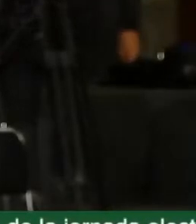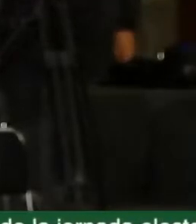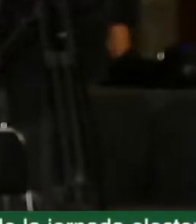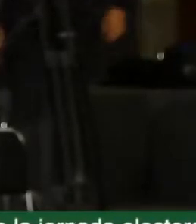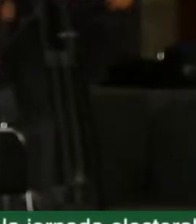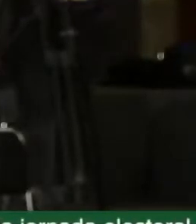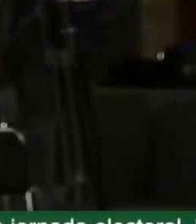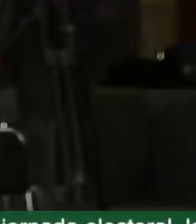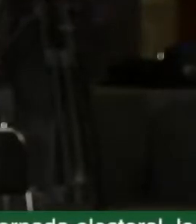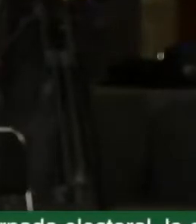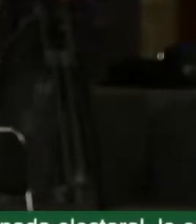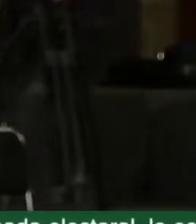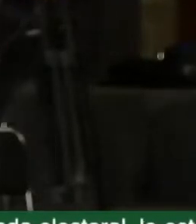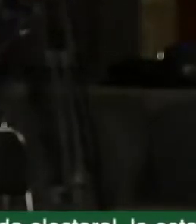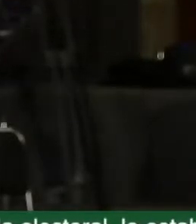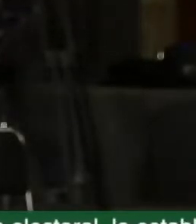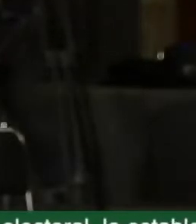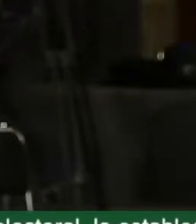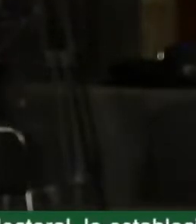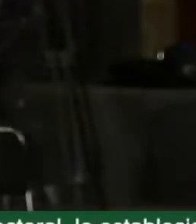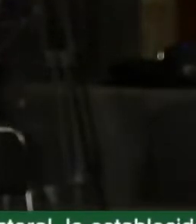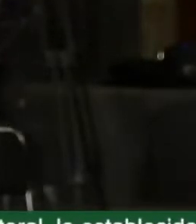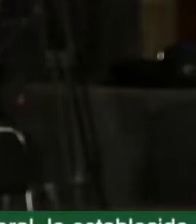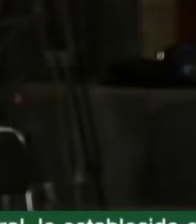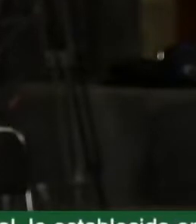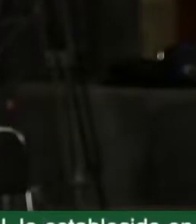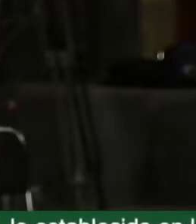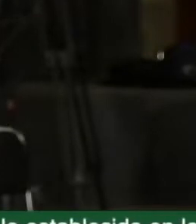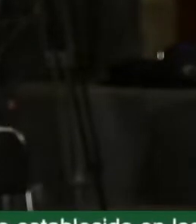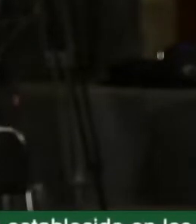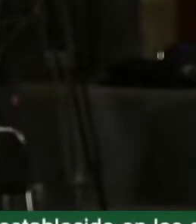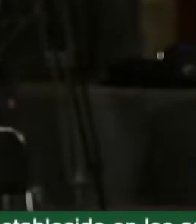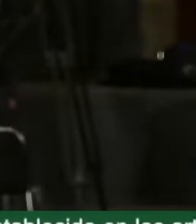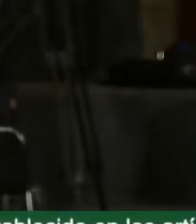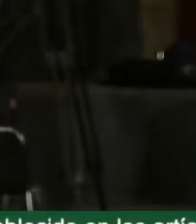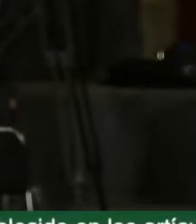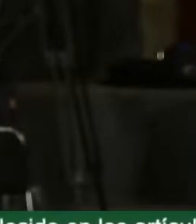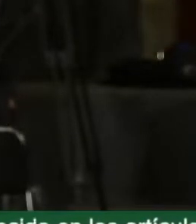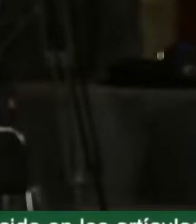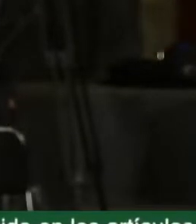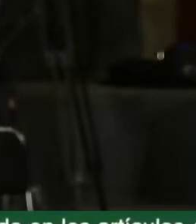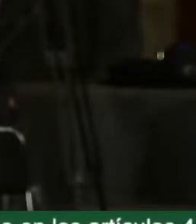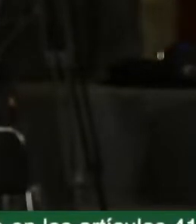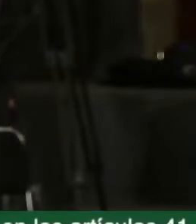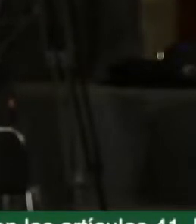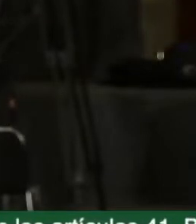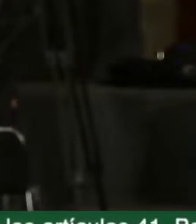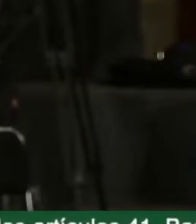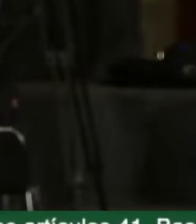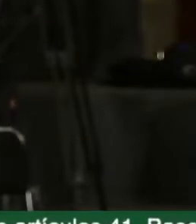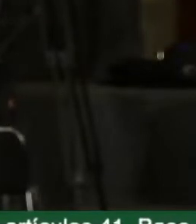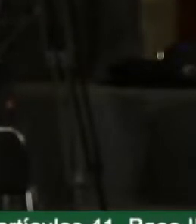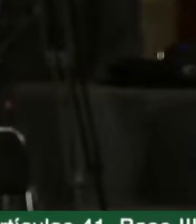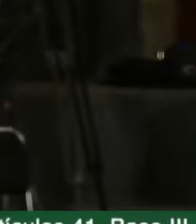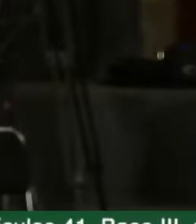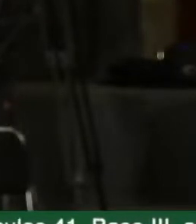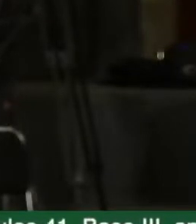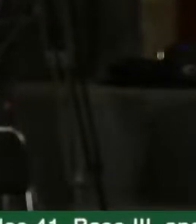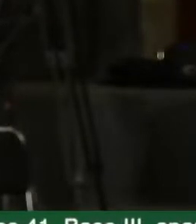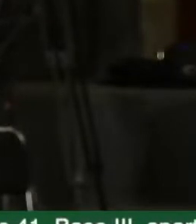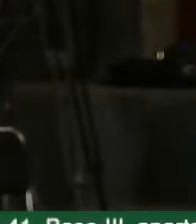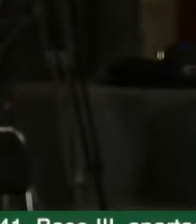inocente. Entonces quería preguntarle qué opinión tiene al respecto, señor presidente, y si se va a investigar también a otros funcionarios, además del